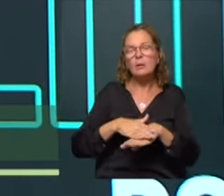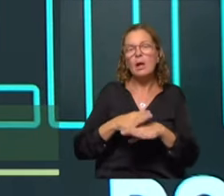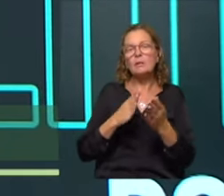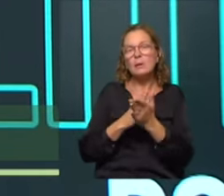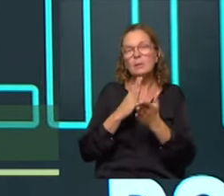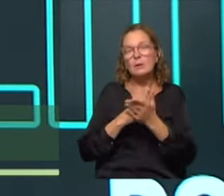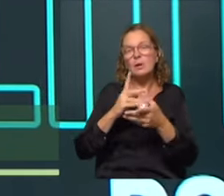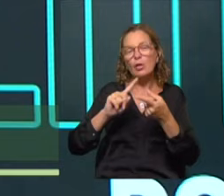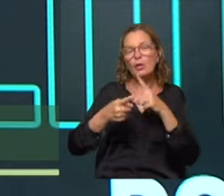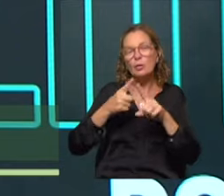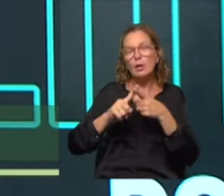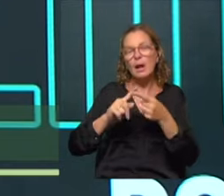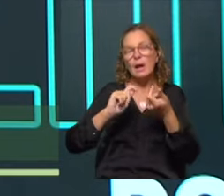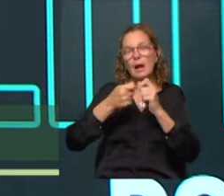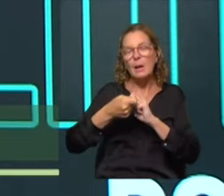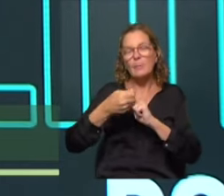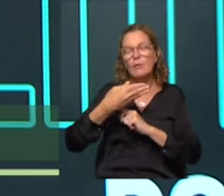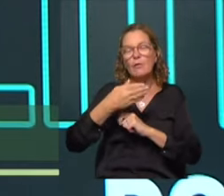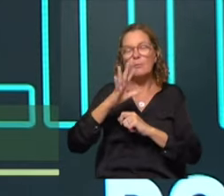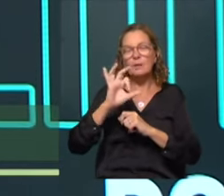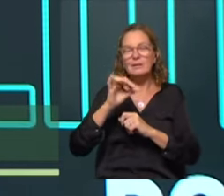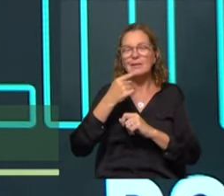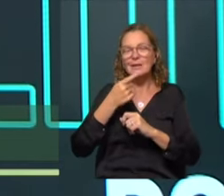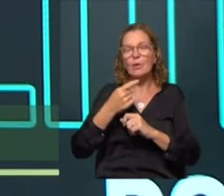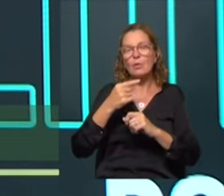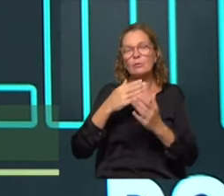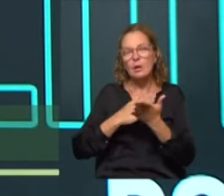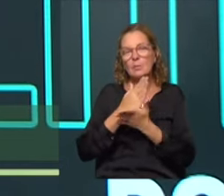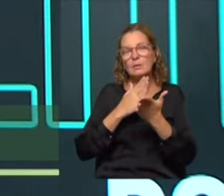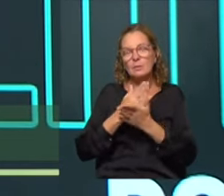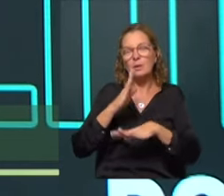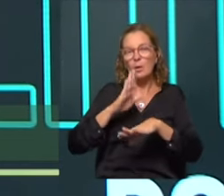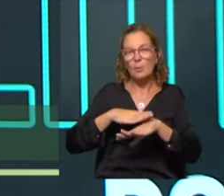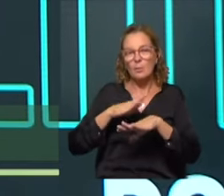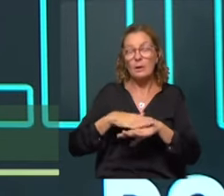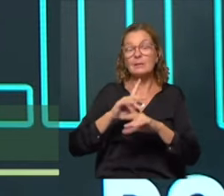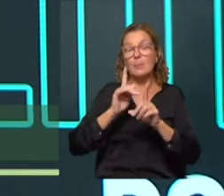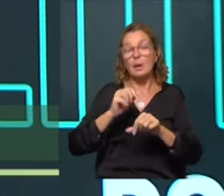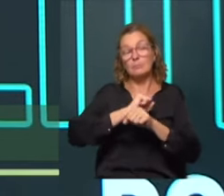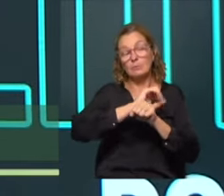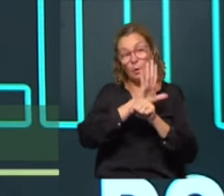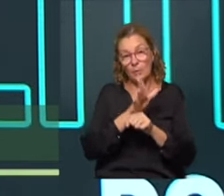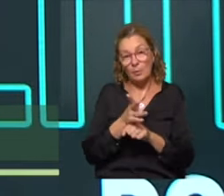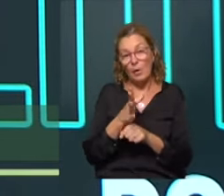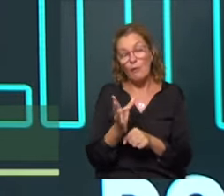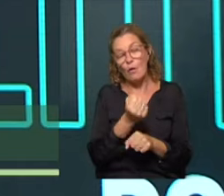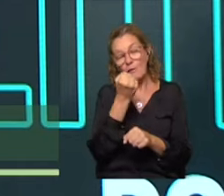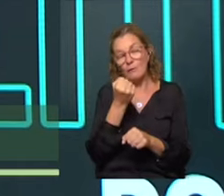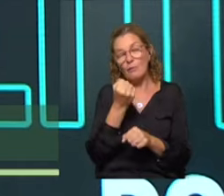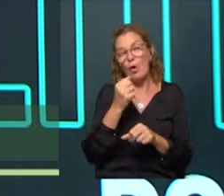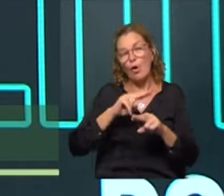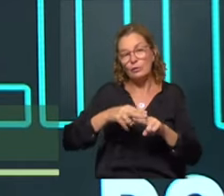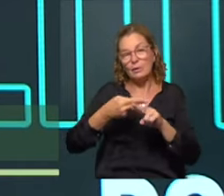la discusión de la reforma de jubilaciones y pensiones, y también lo hizo en la pandemia, lo retoma, es decir, está